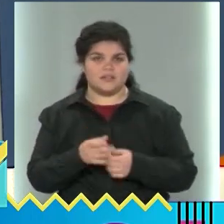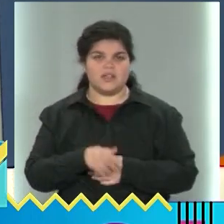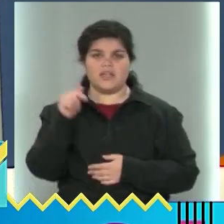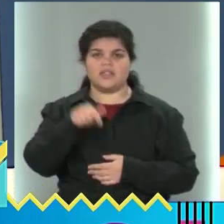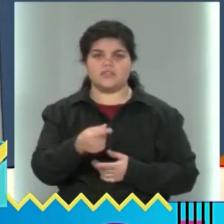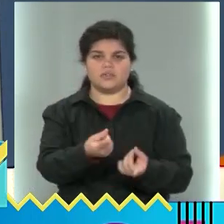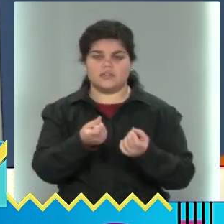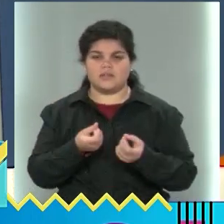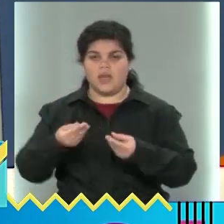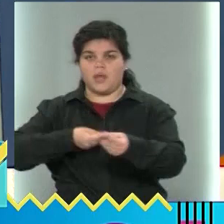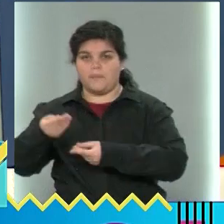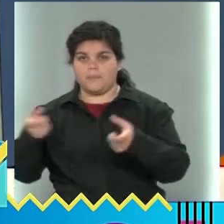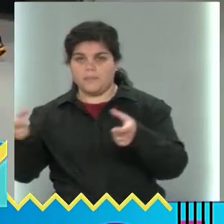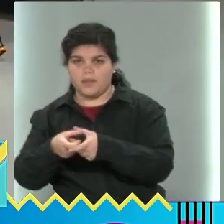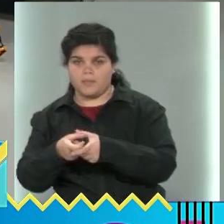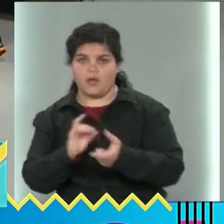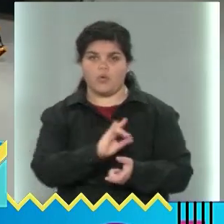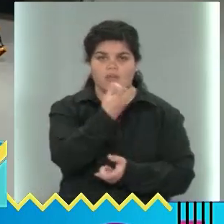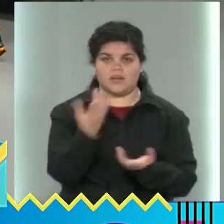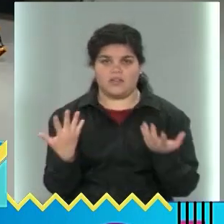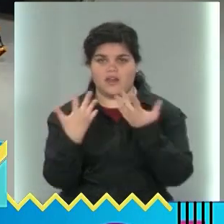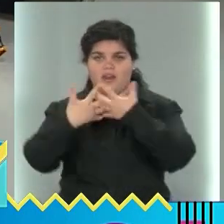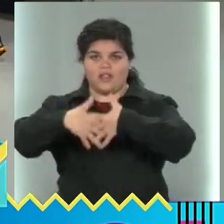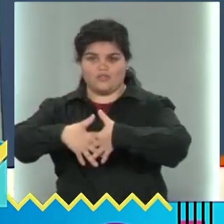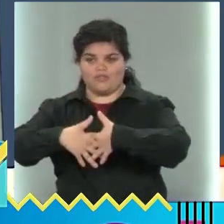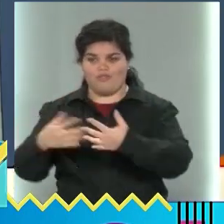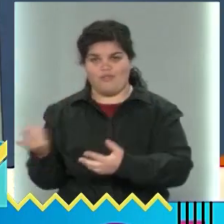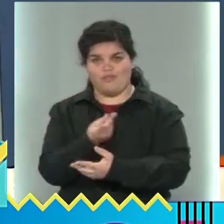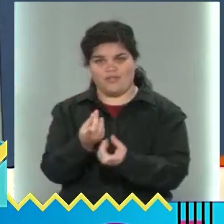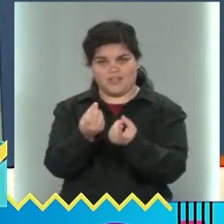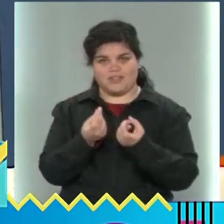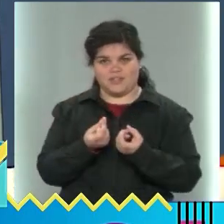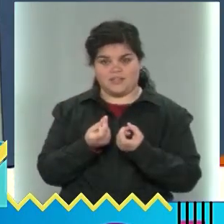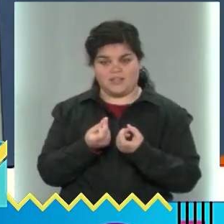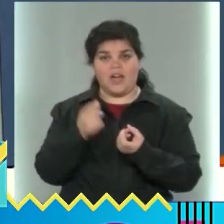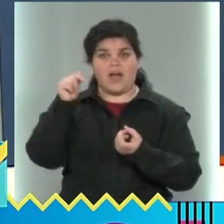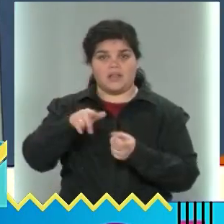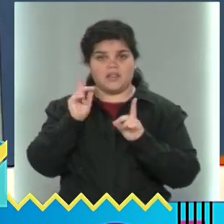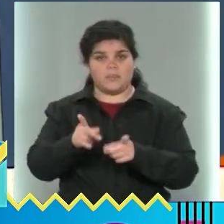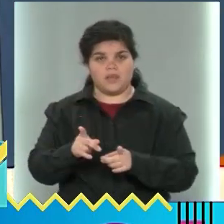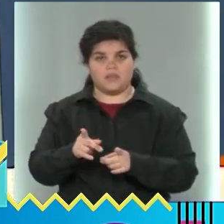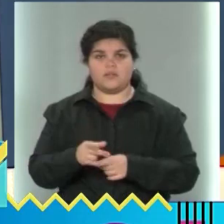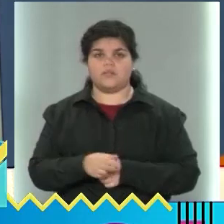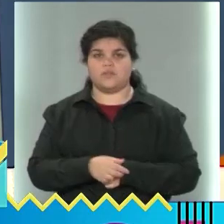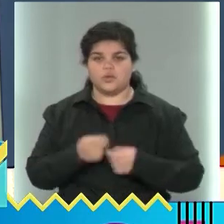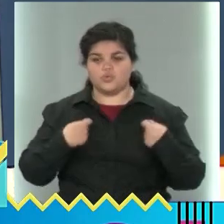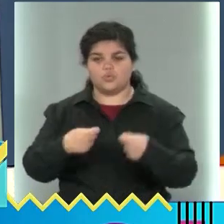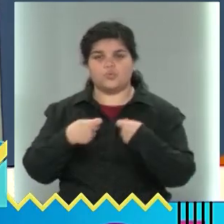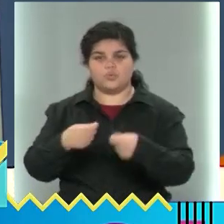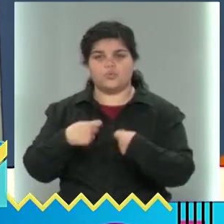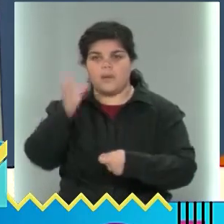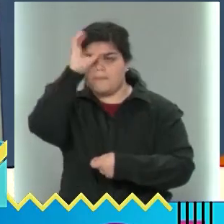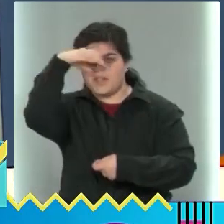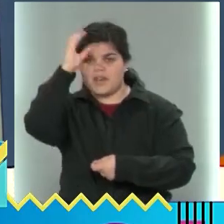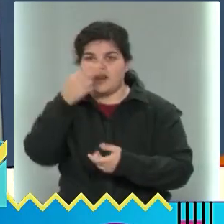relación entre las pymes y las universidades. Bien. Para eso no se subsidia a las mineras sacándole